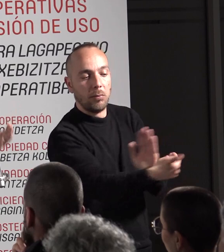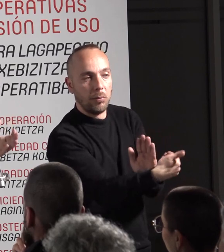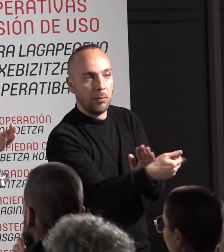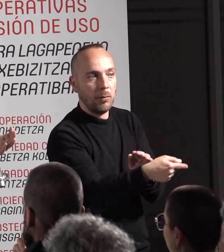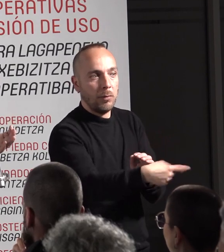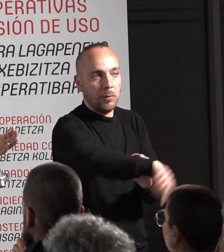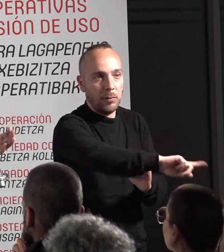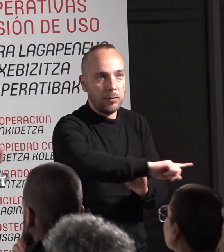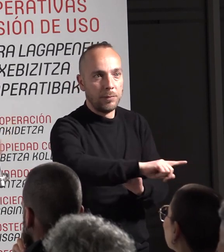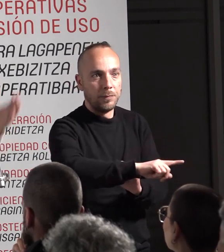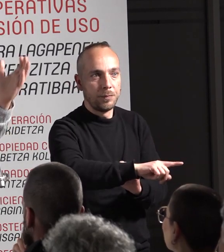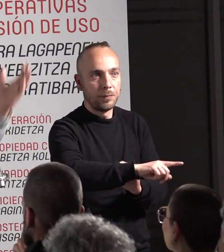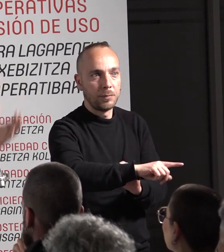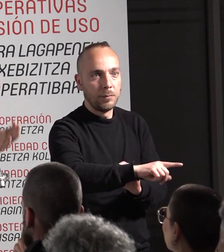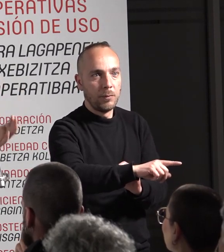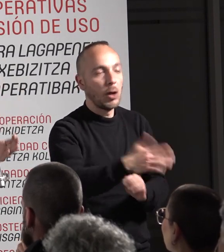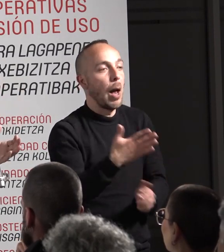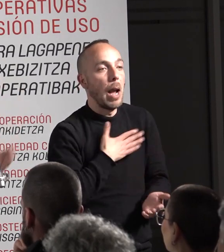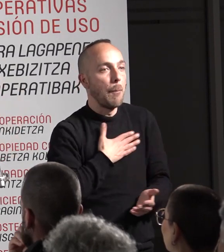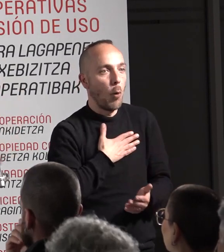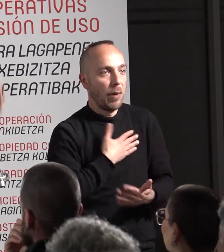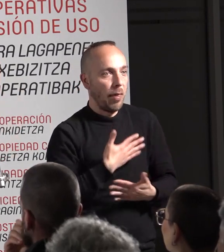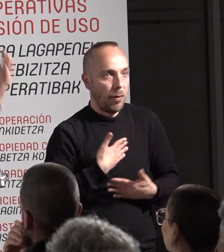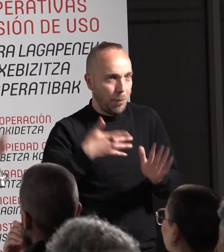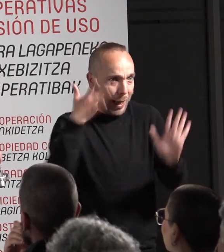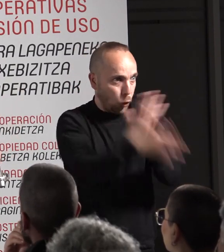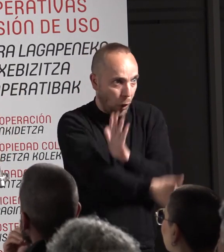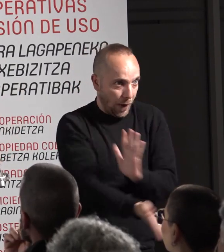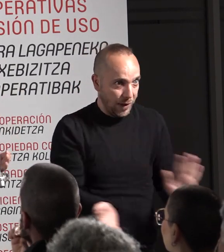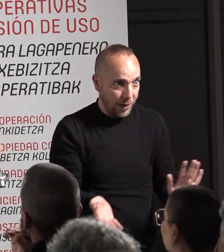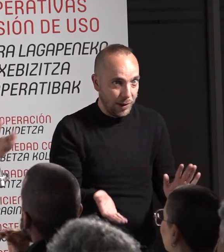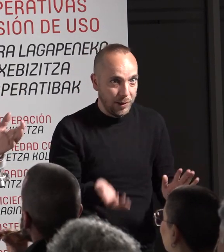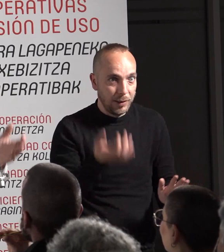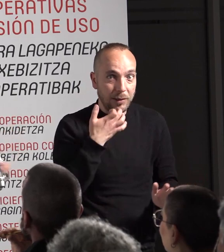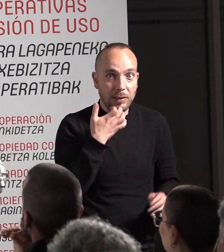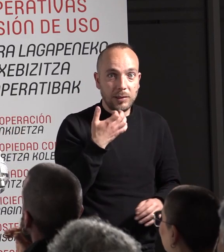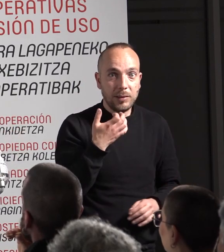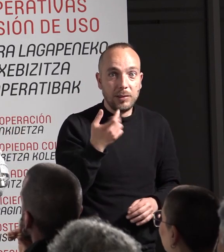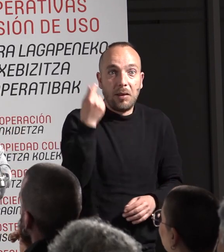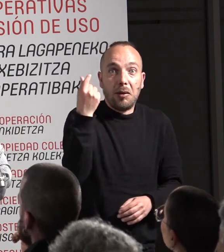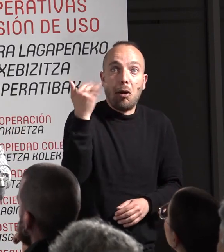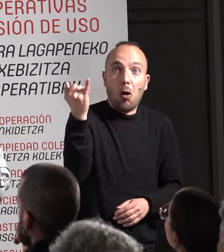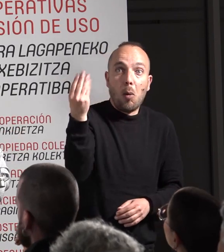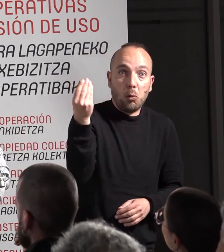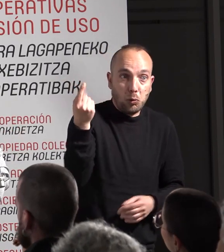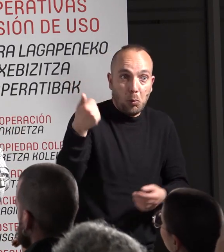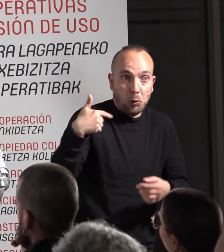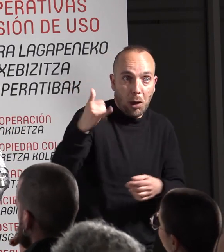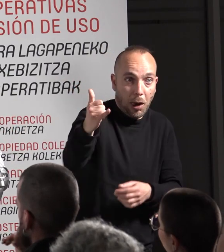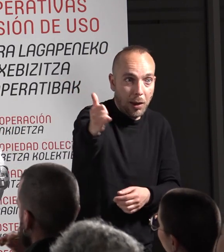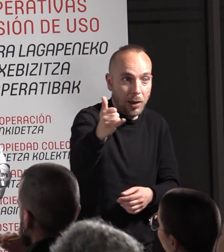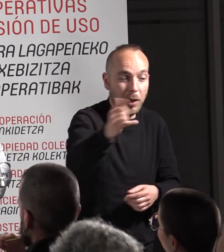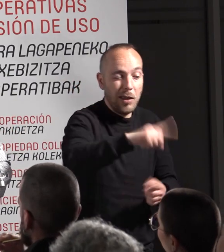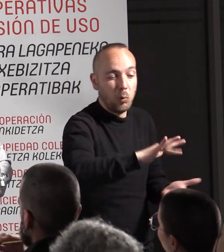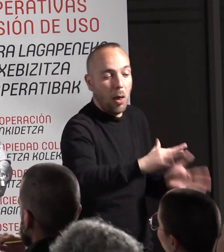los derechos duran, lo de la propiedad dura toda la vida, ¿no? Sobre todo para quien tiene mucho dinero, pues siempre lo sigue teniendo, ¿no? Para que después se pervierta